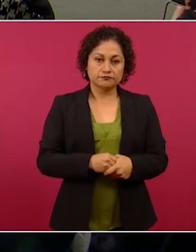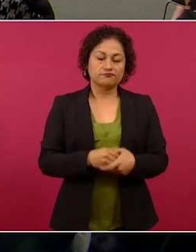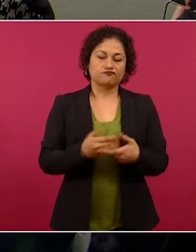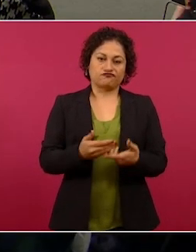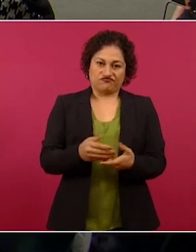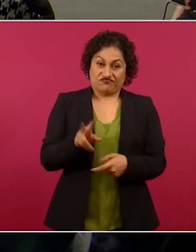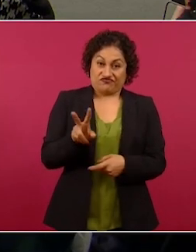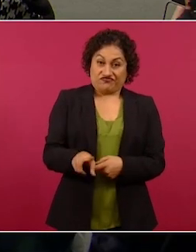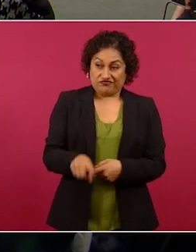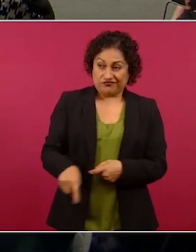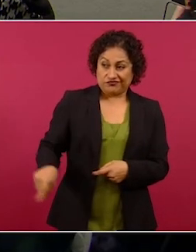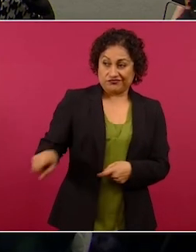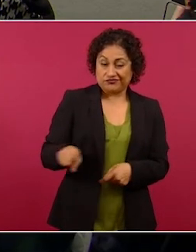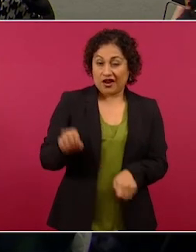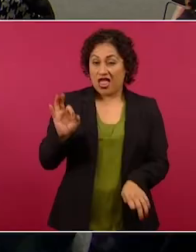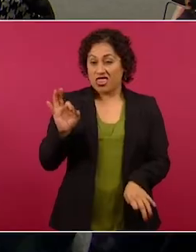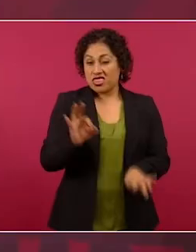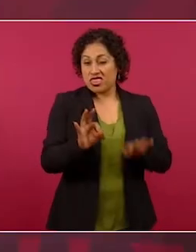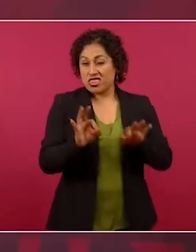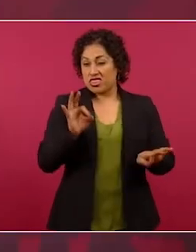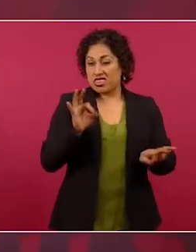tendenciosa, perversa,